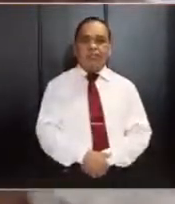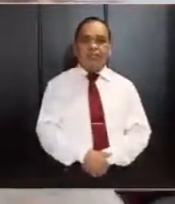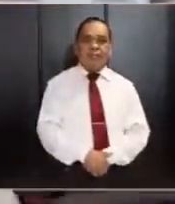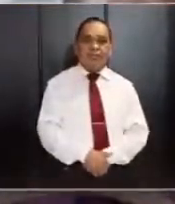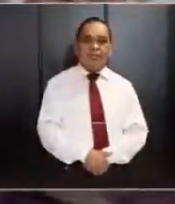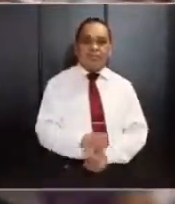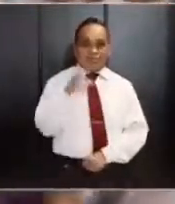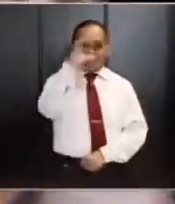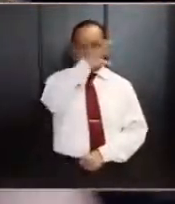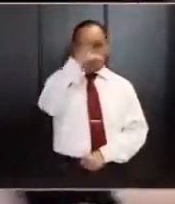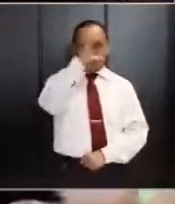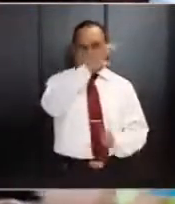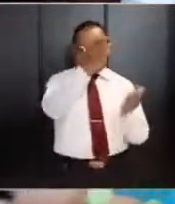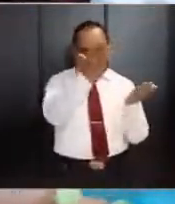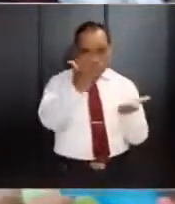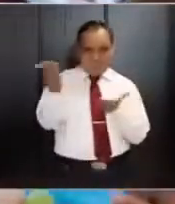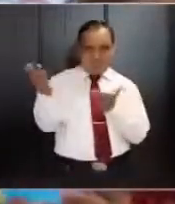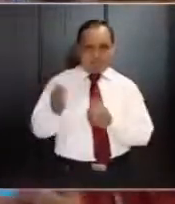¡Vénganse para la foto!